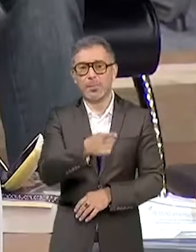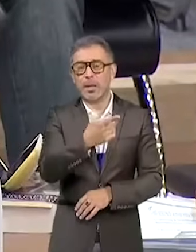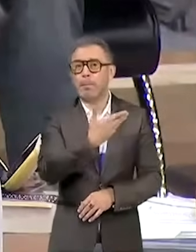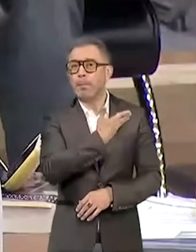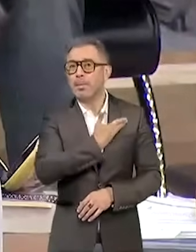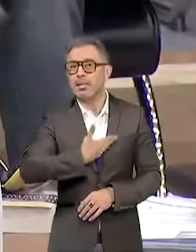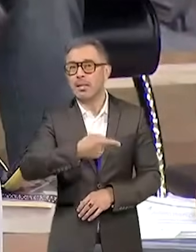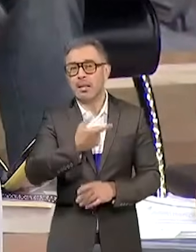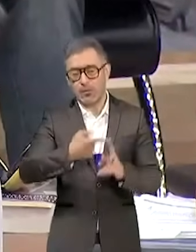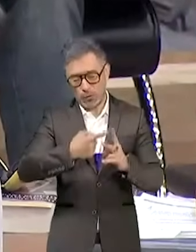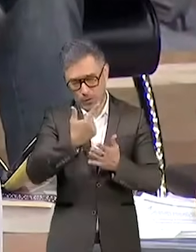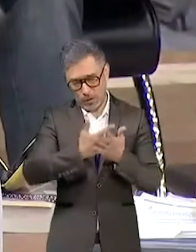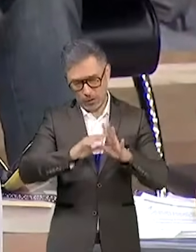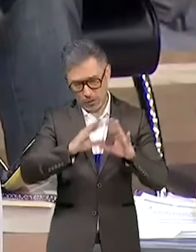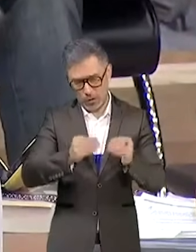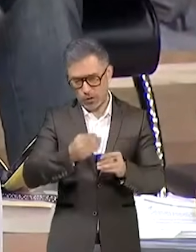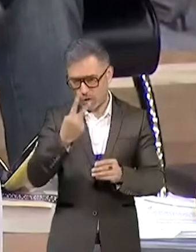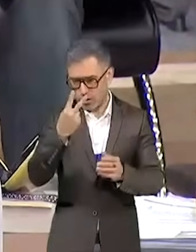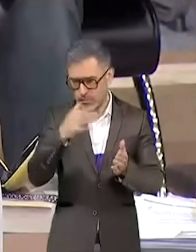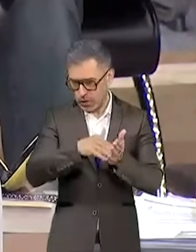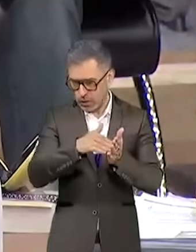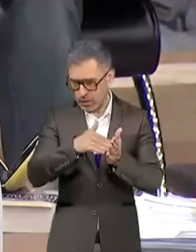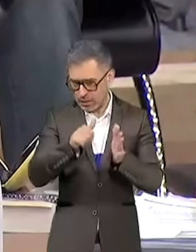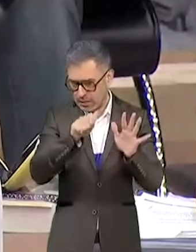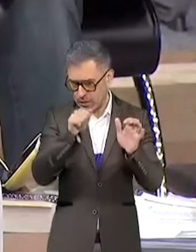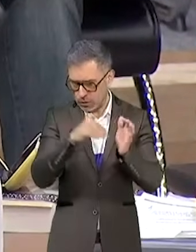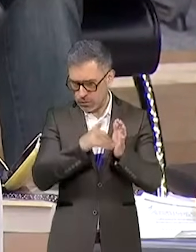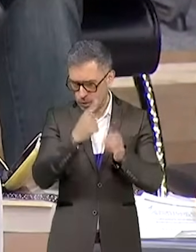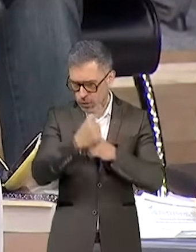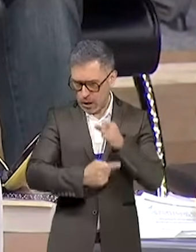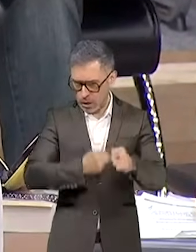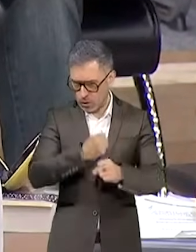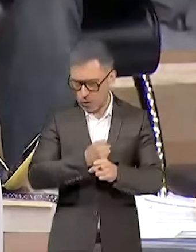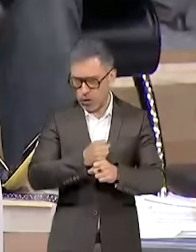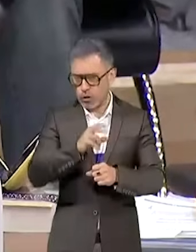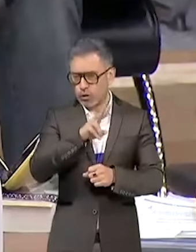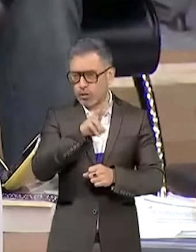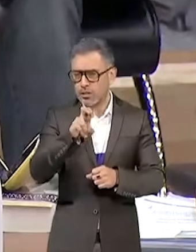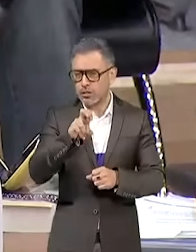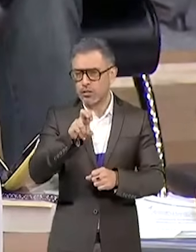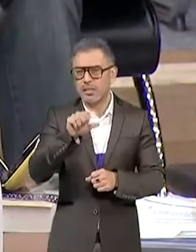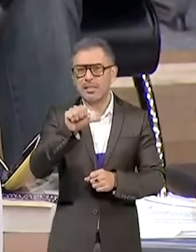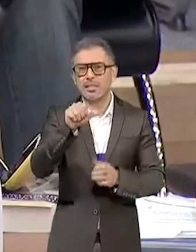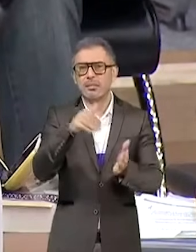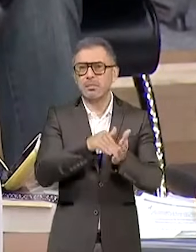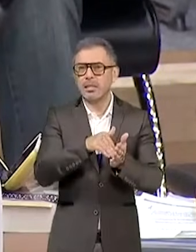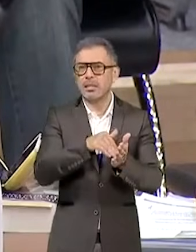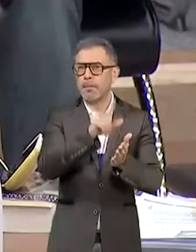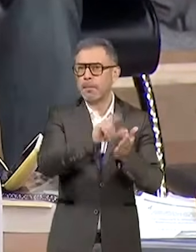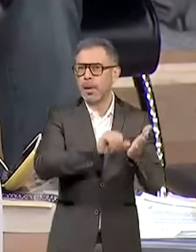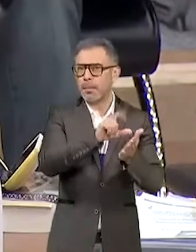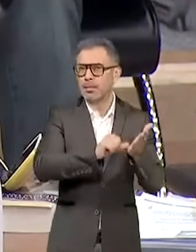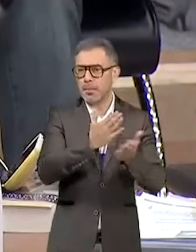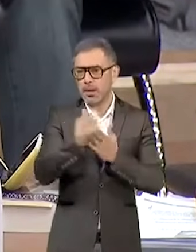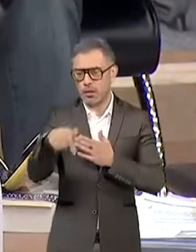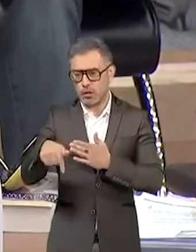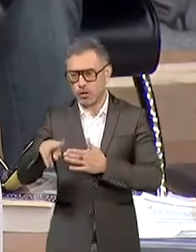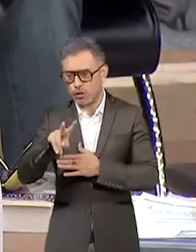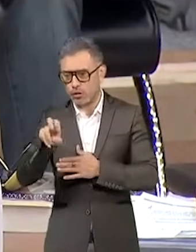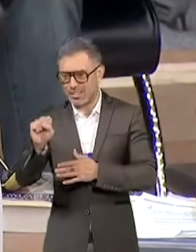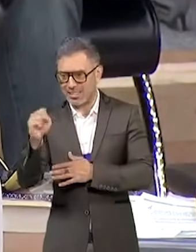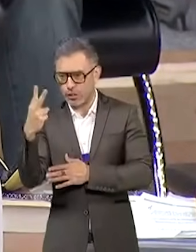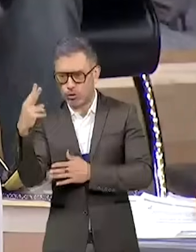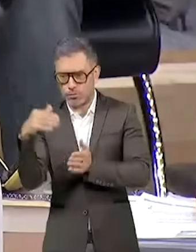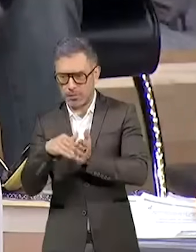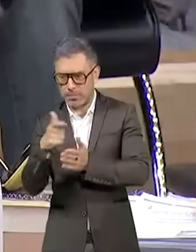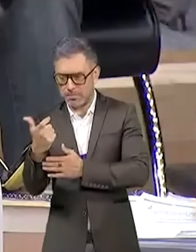es de 2.602.000 al año, son 216.000 mensuales y aquí ganan 262.000, ganan más que el